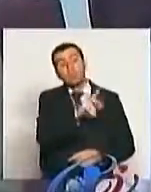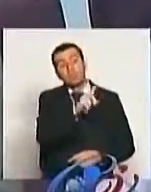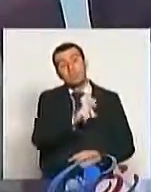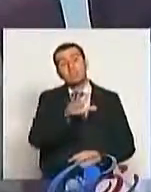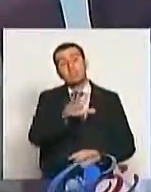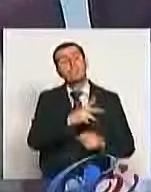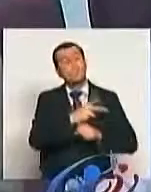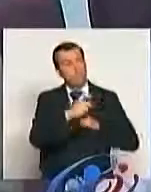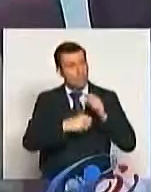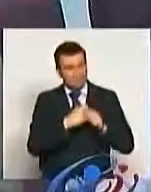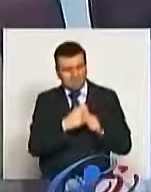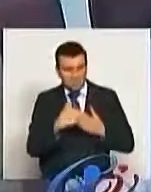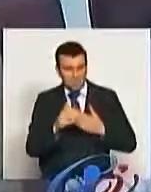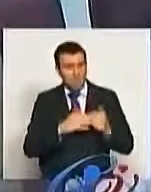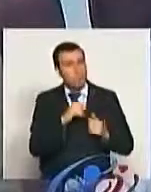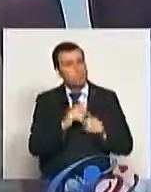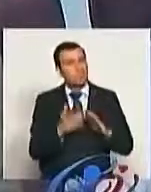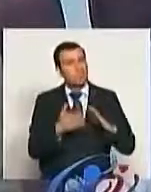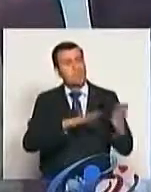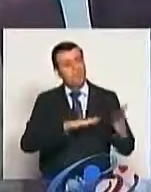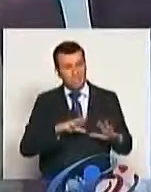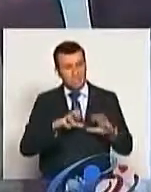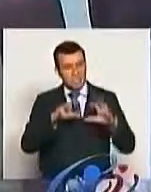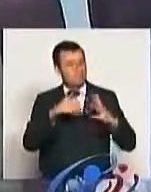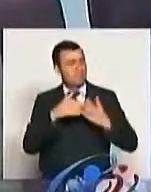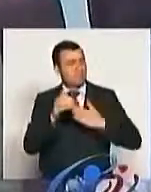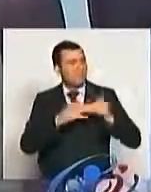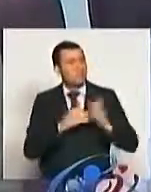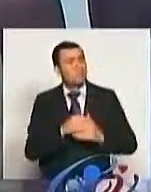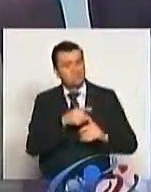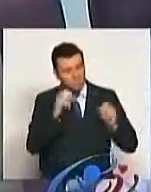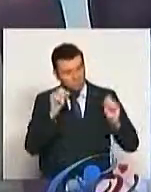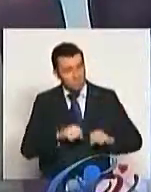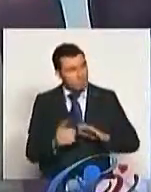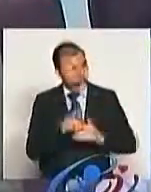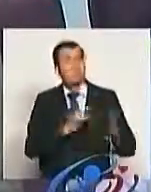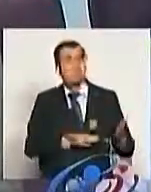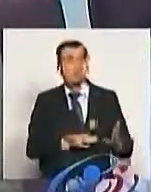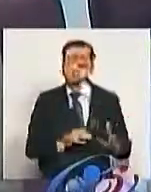muera de cáncer, ya se puede morir. Entendería uno eso.